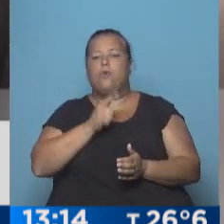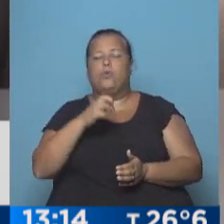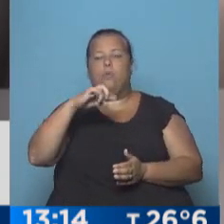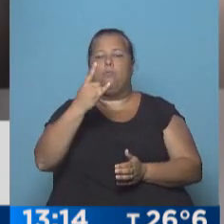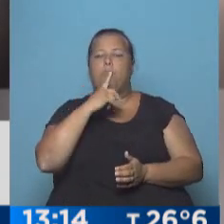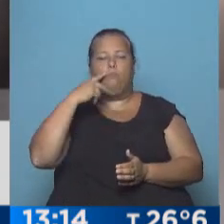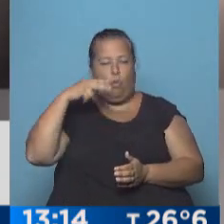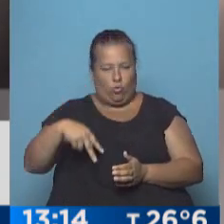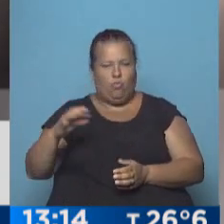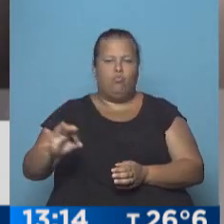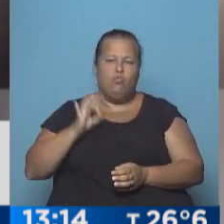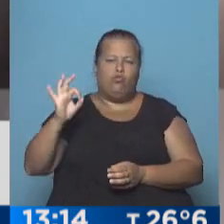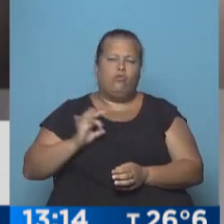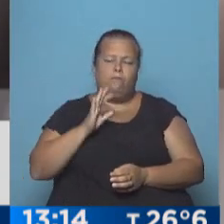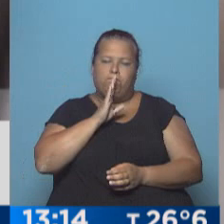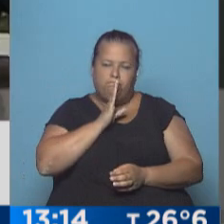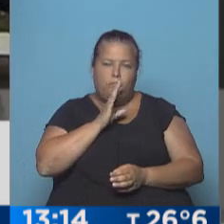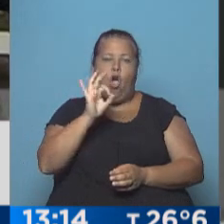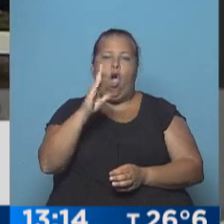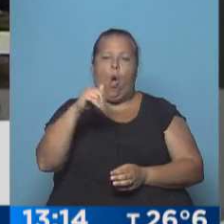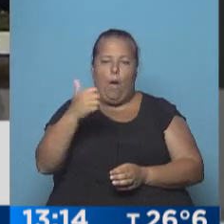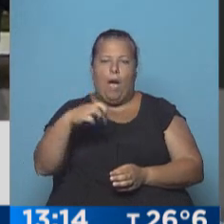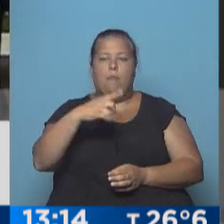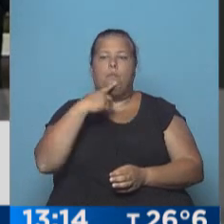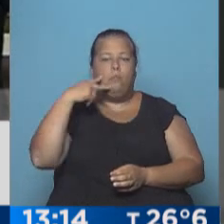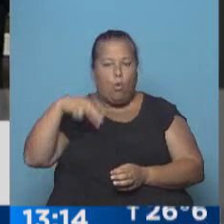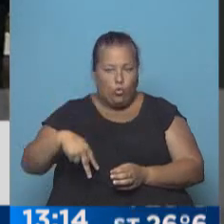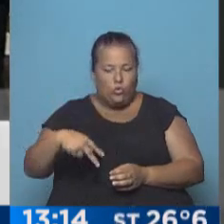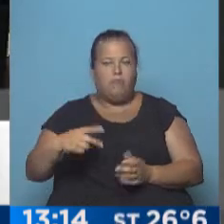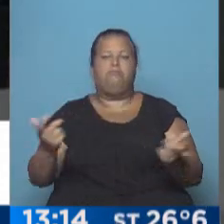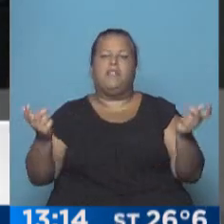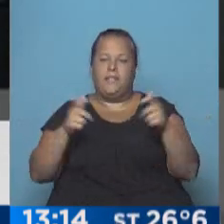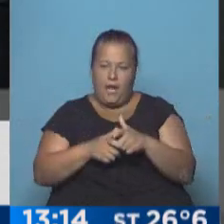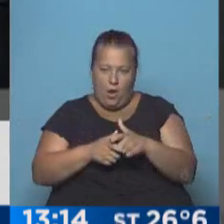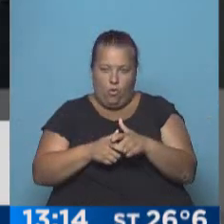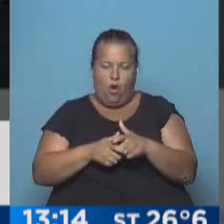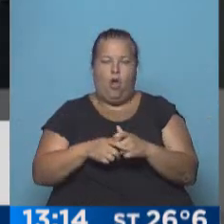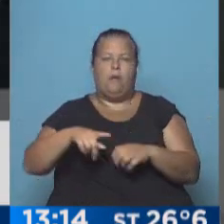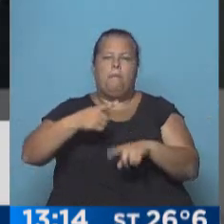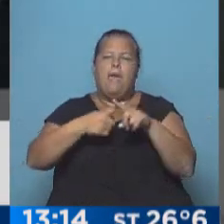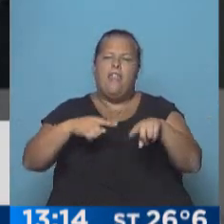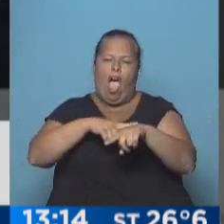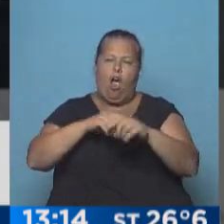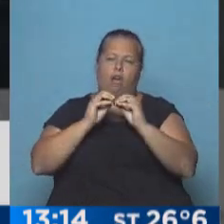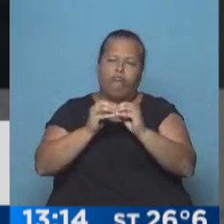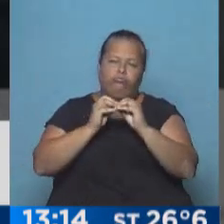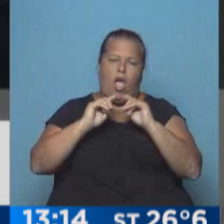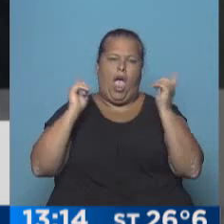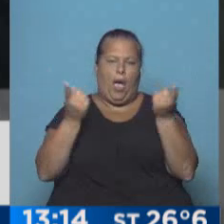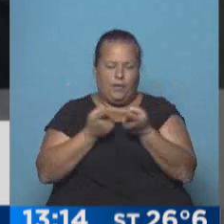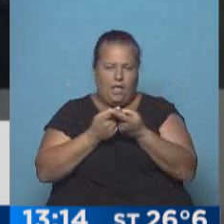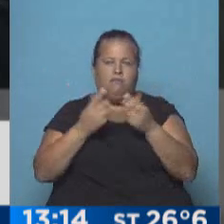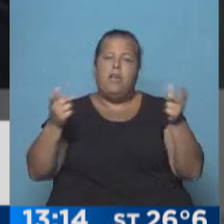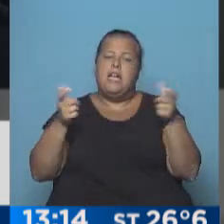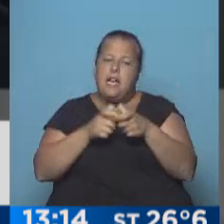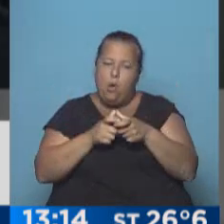Vladimir Putin. Tras años de silencio, Obama y Putin se encontraron por más de media hora dentro de una habitación en un